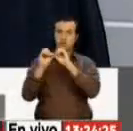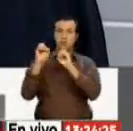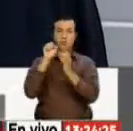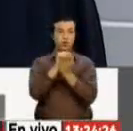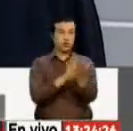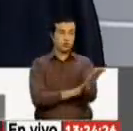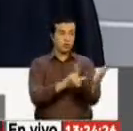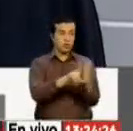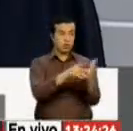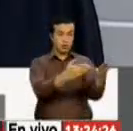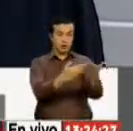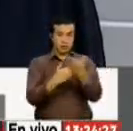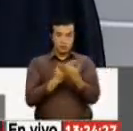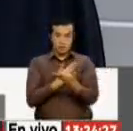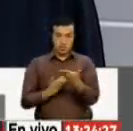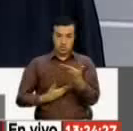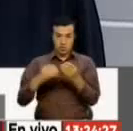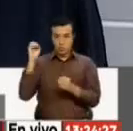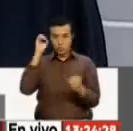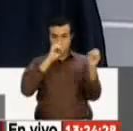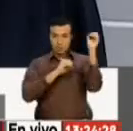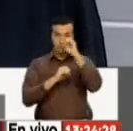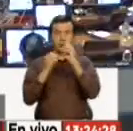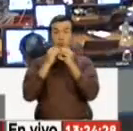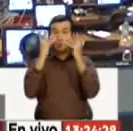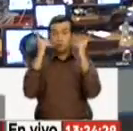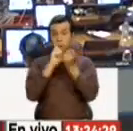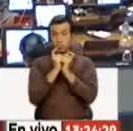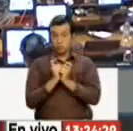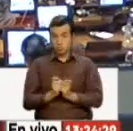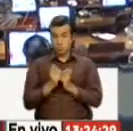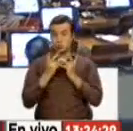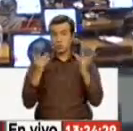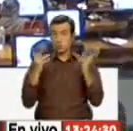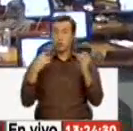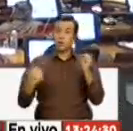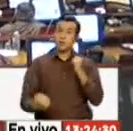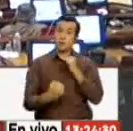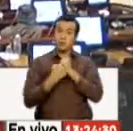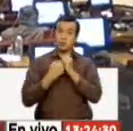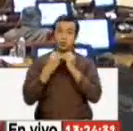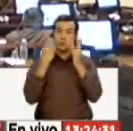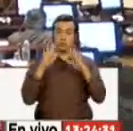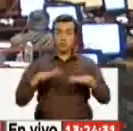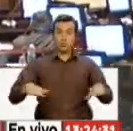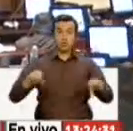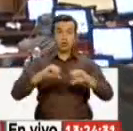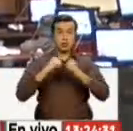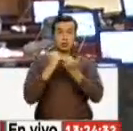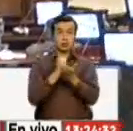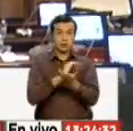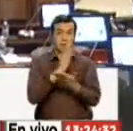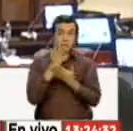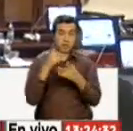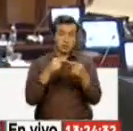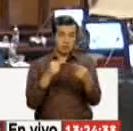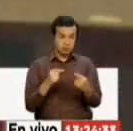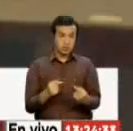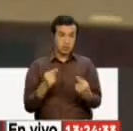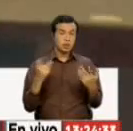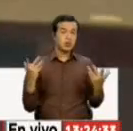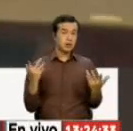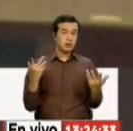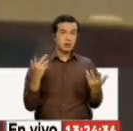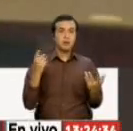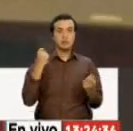de que los cambios que se hicieron fueron cambios importantes. Pero al requerir el apoyo de la mayoría legislativa en medio del fraccionamiento de país,